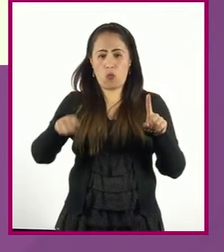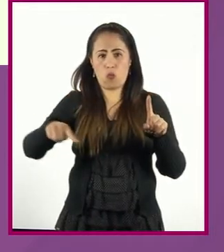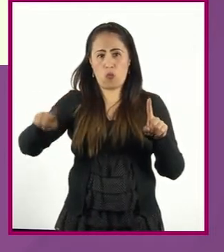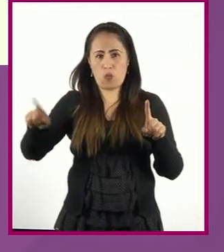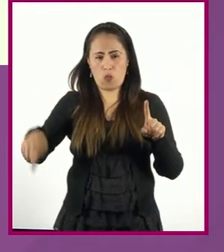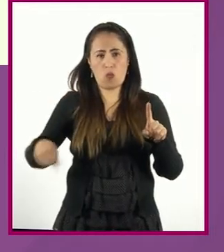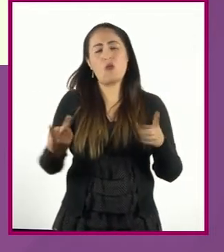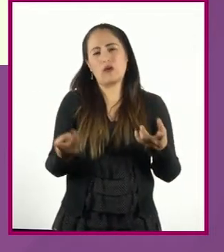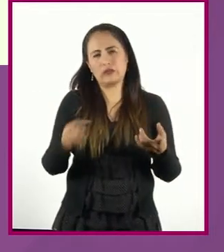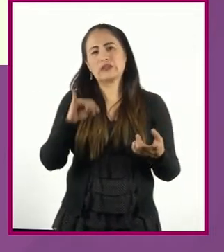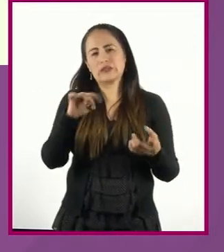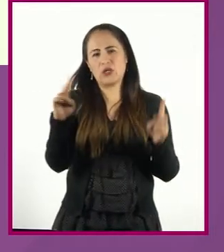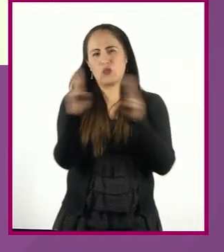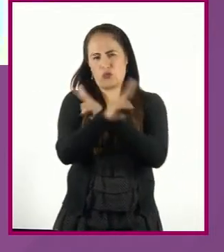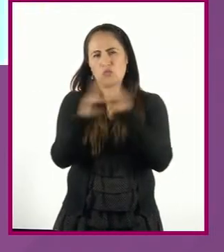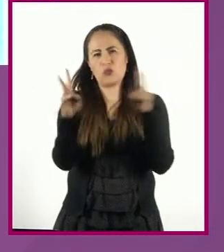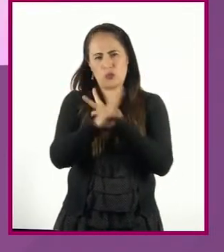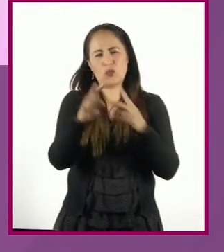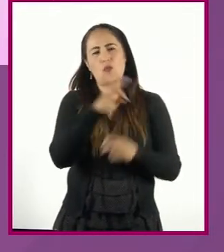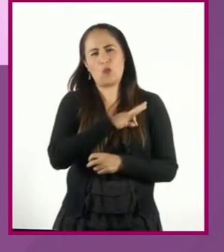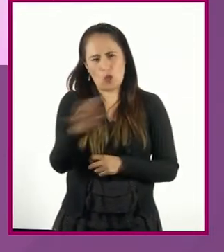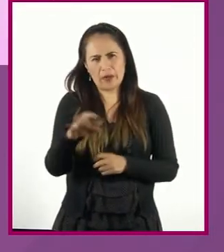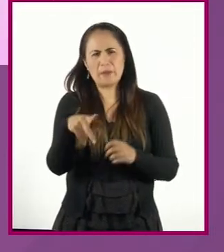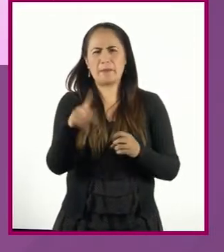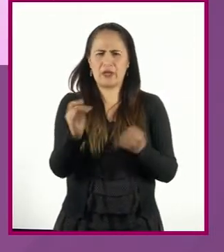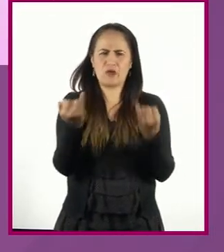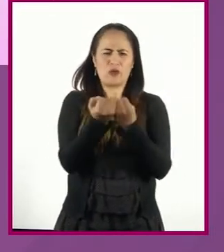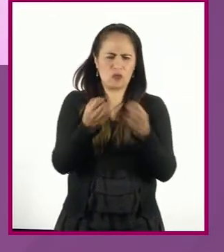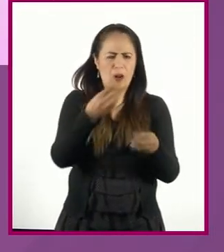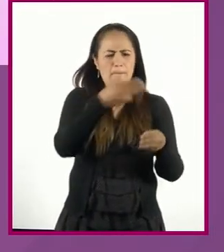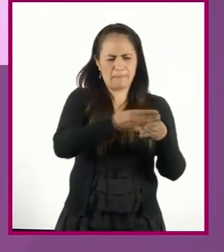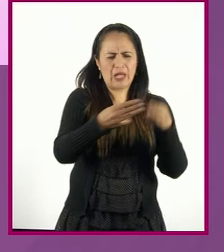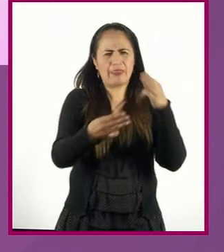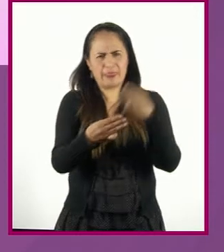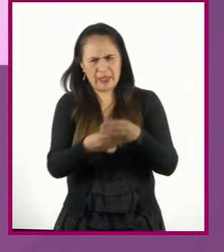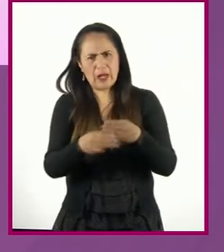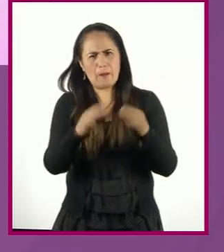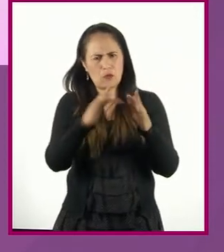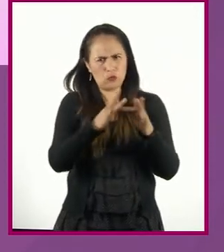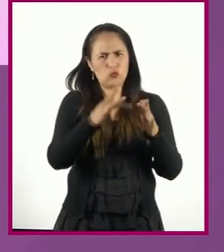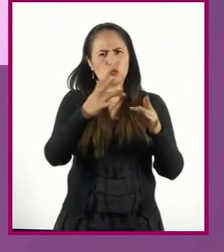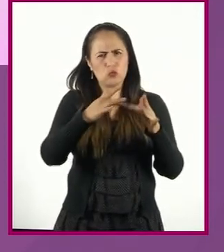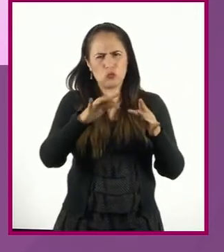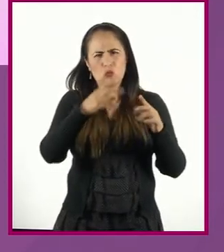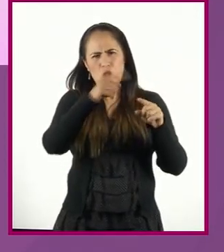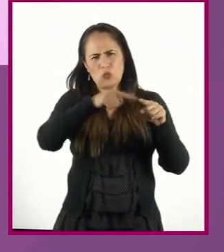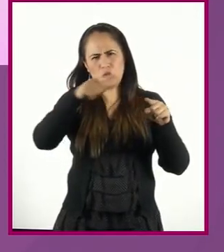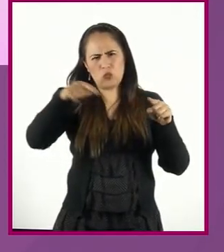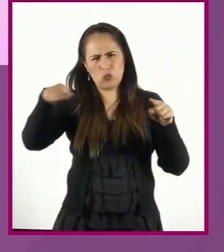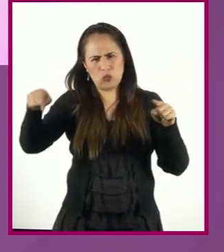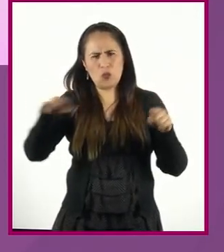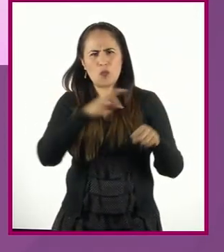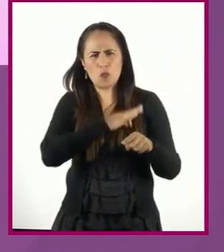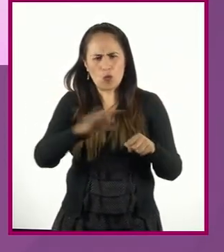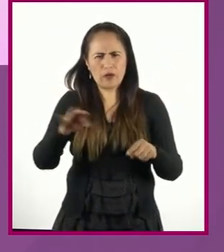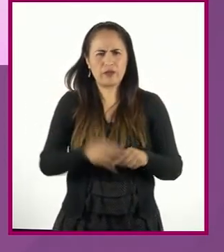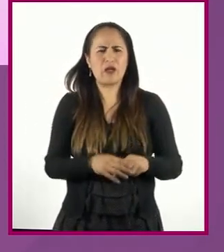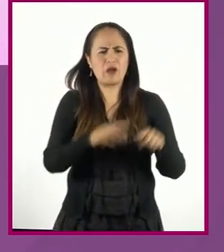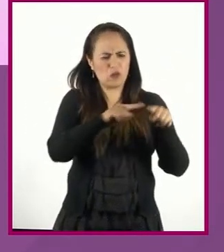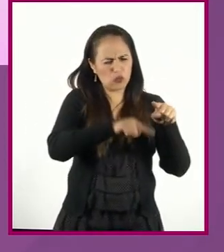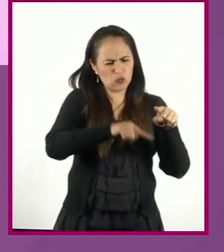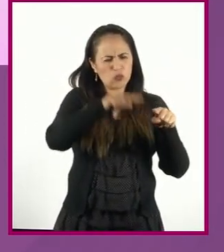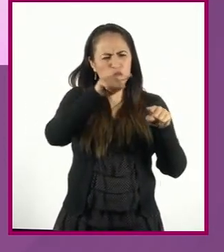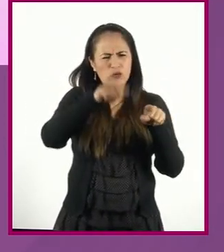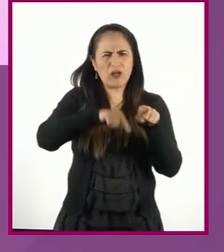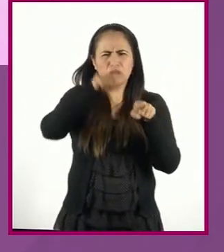aunque también puede hacerlo en un medio material. Hay muchos tipos de ondas electromagnéticas, y su diferencia radica en su